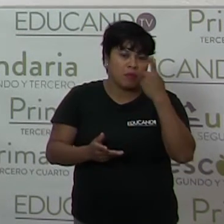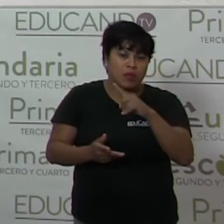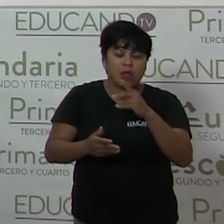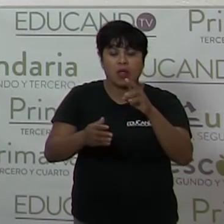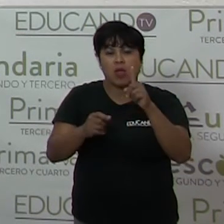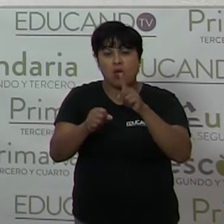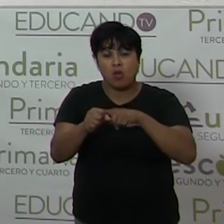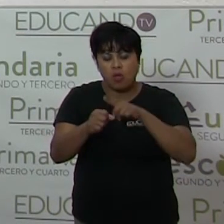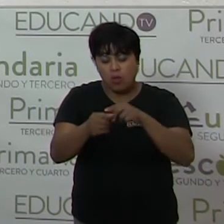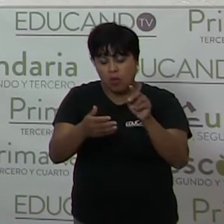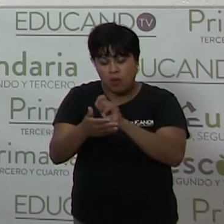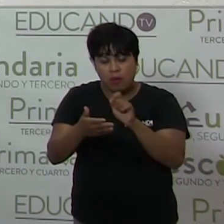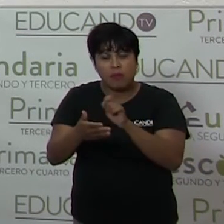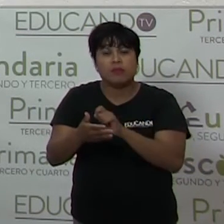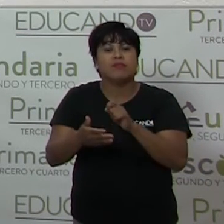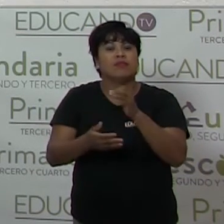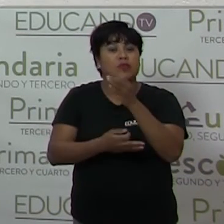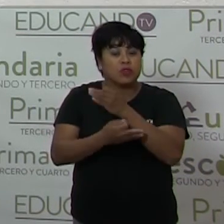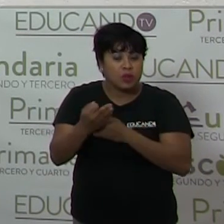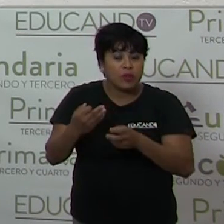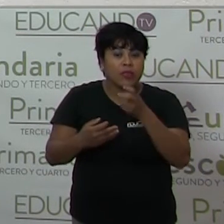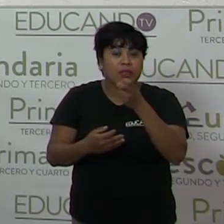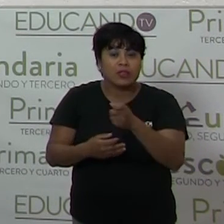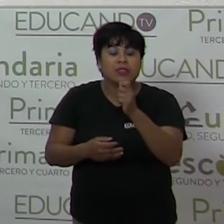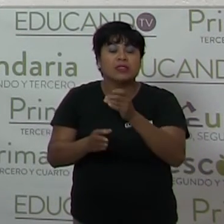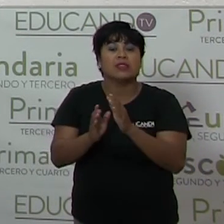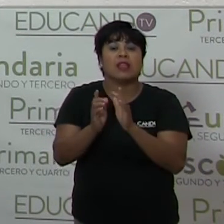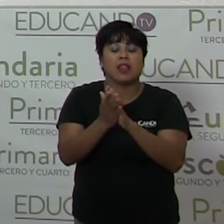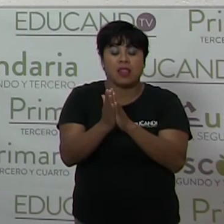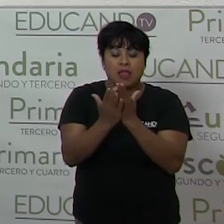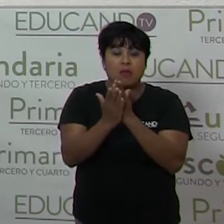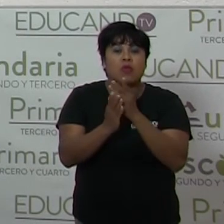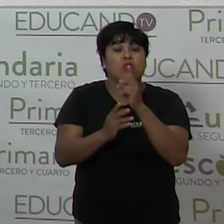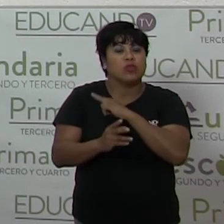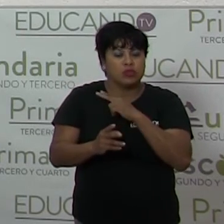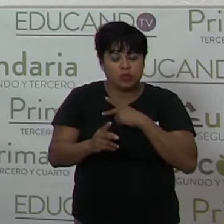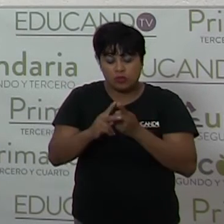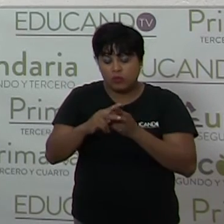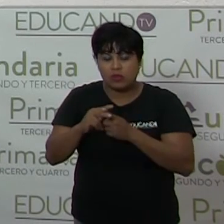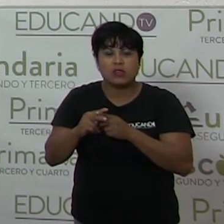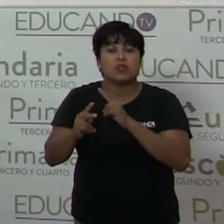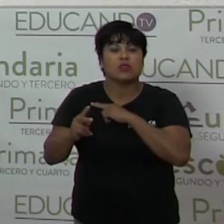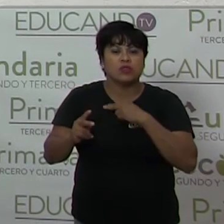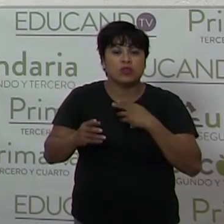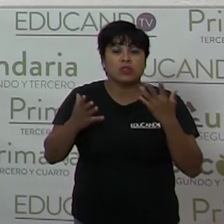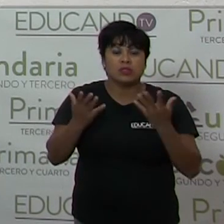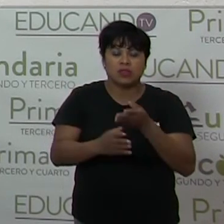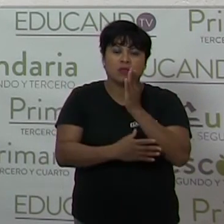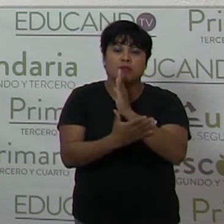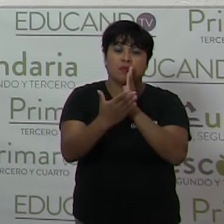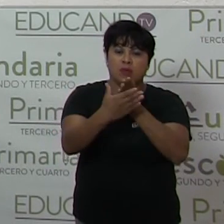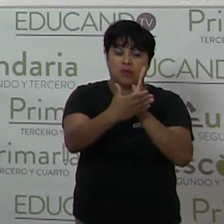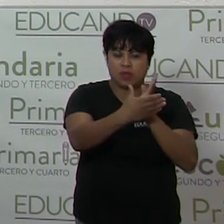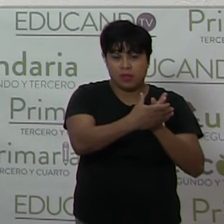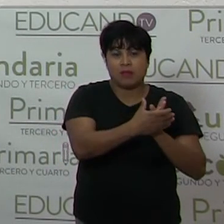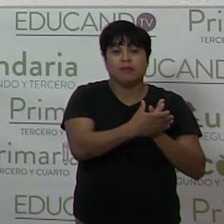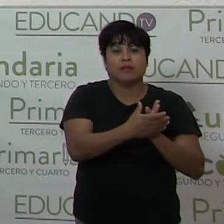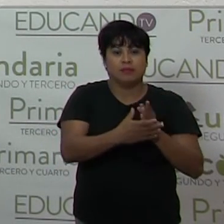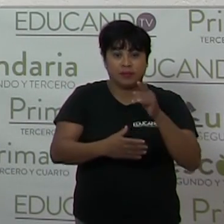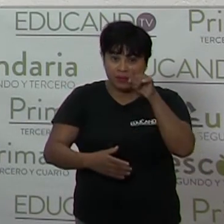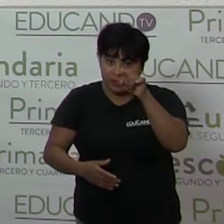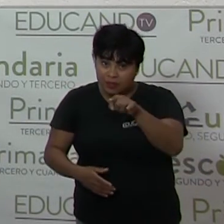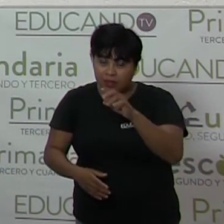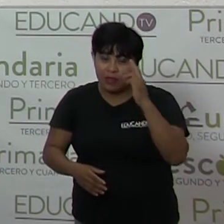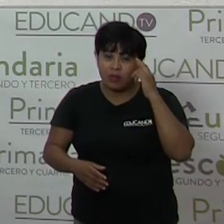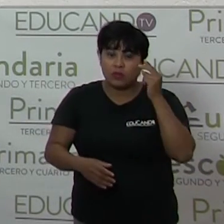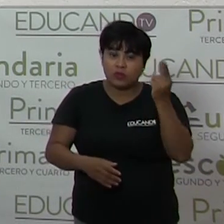para colorear todos esos son libros que vamos a ir contando y formando nuestra biblioteca así